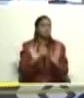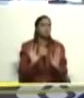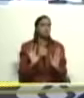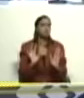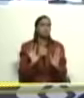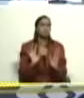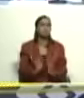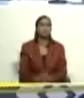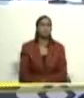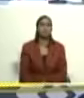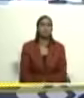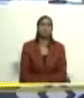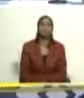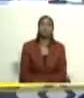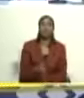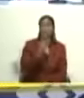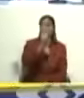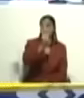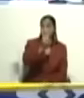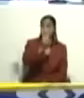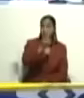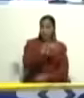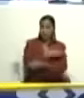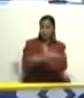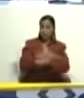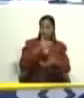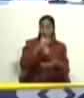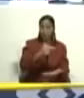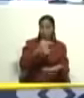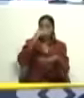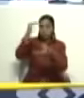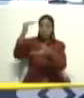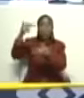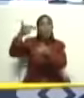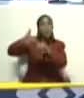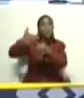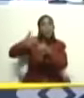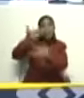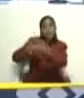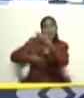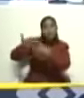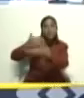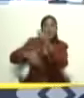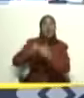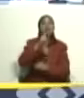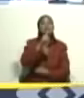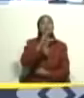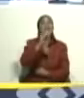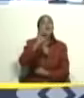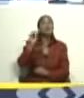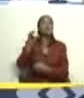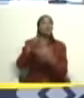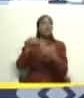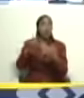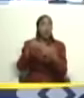Sin 3 millones de barriles de exportación a 100 dólares cada uno. A pulmón,